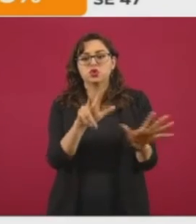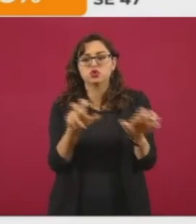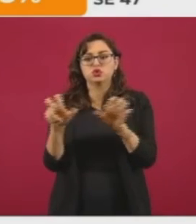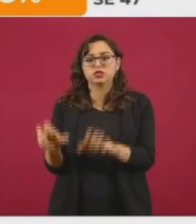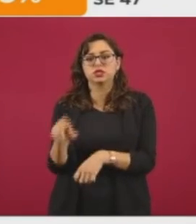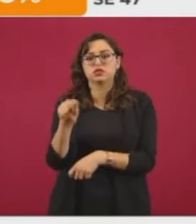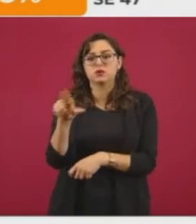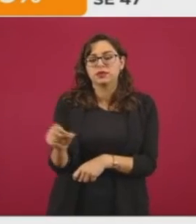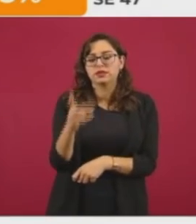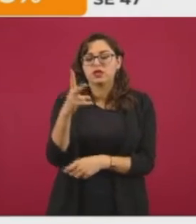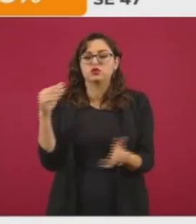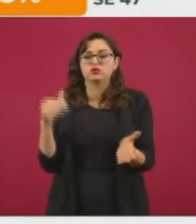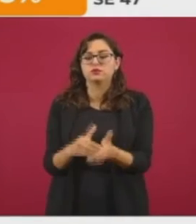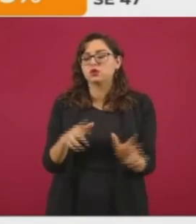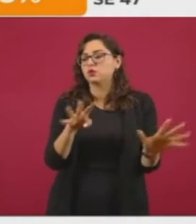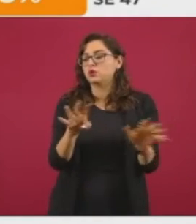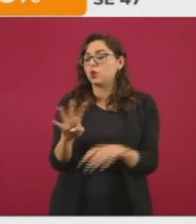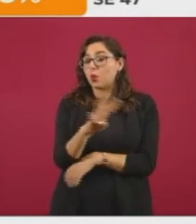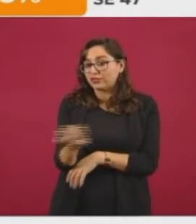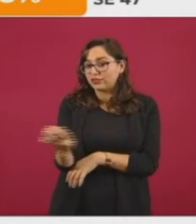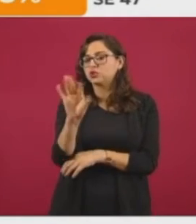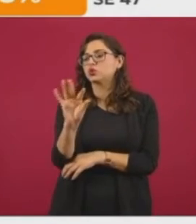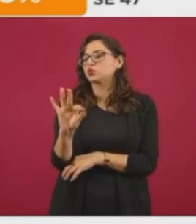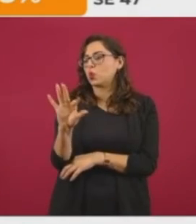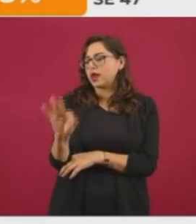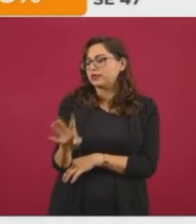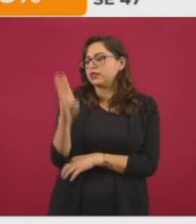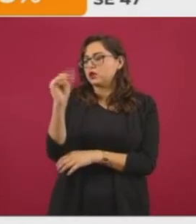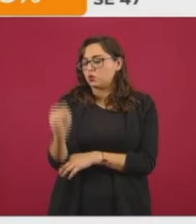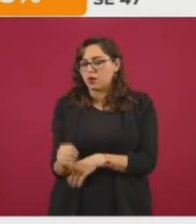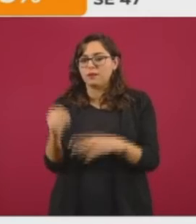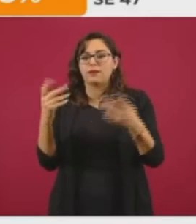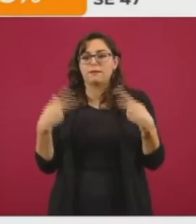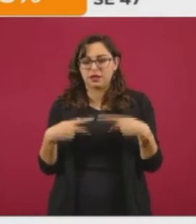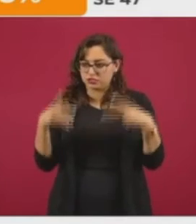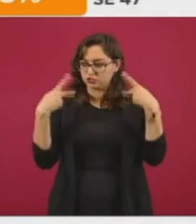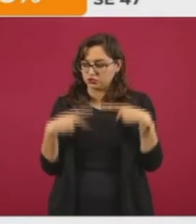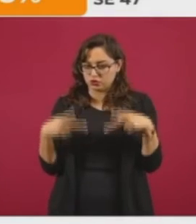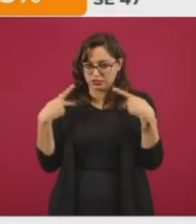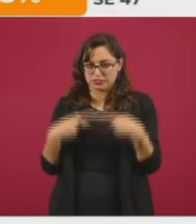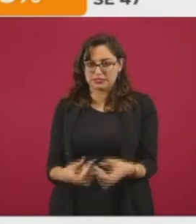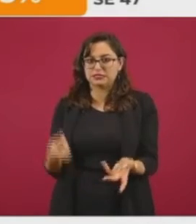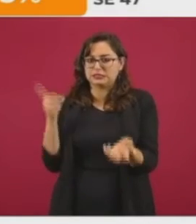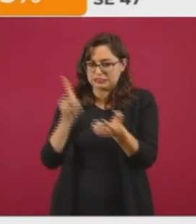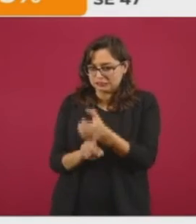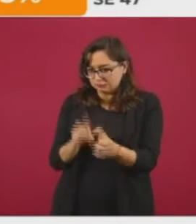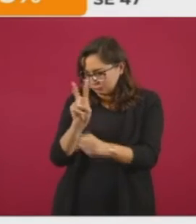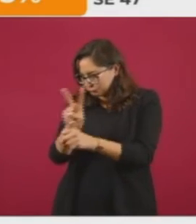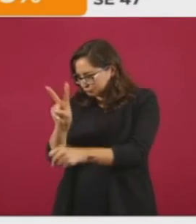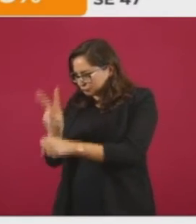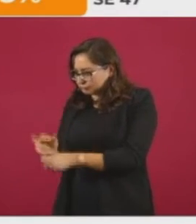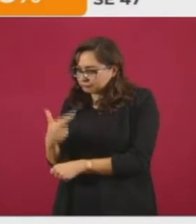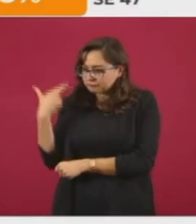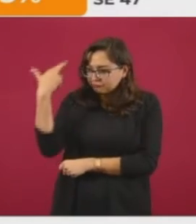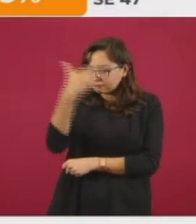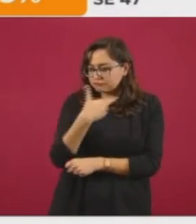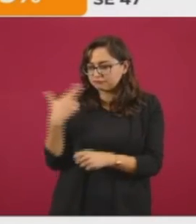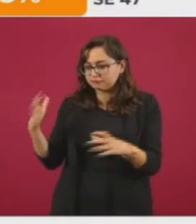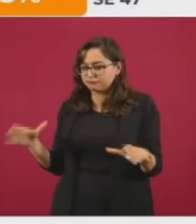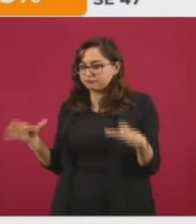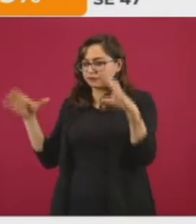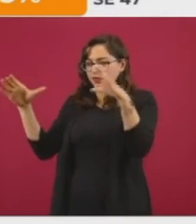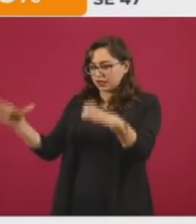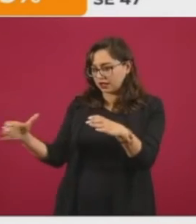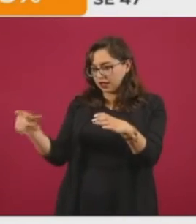2.892.449 personas que han sido estudiadas en el Sistema Nacional de Vigilancia Epidemiológica y